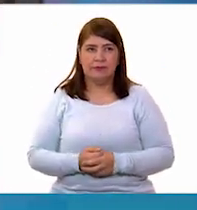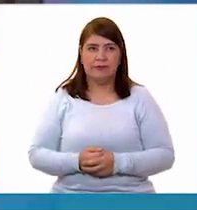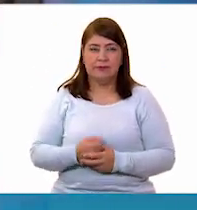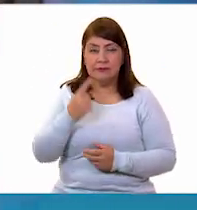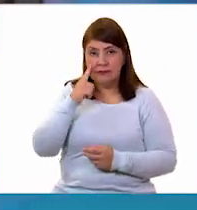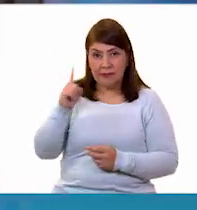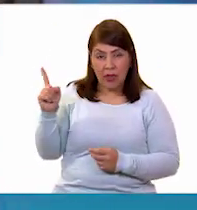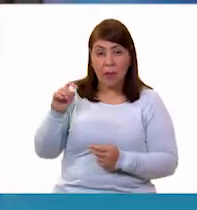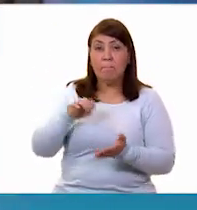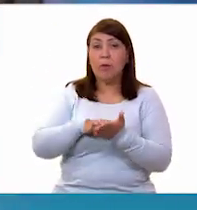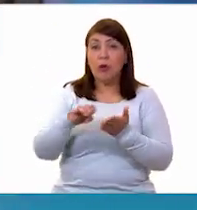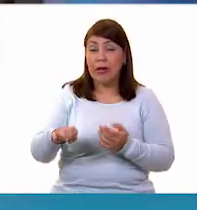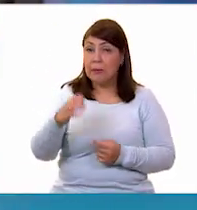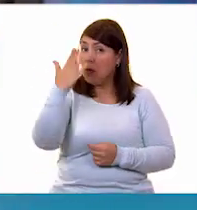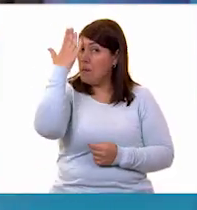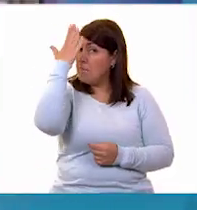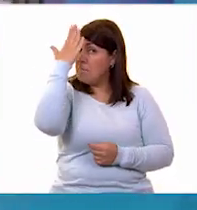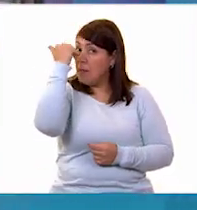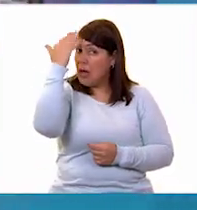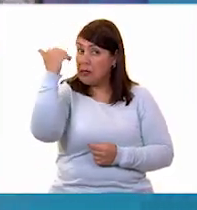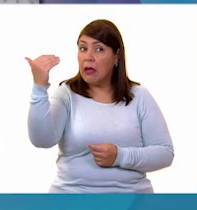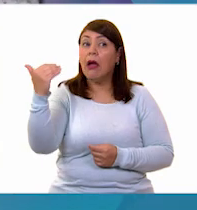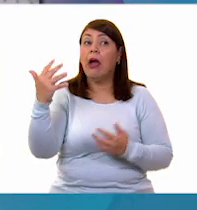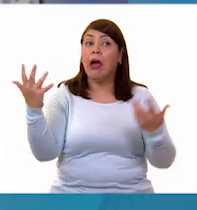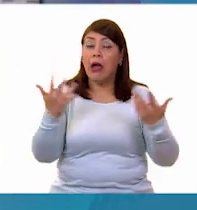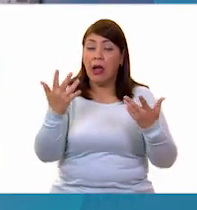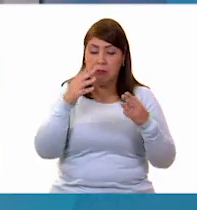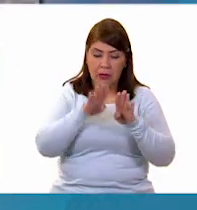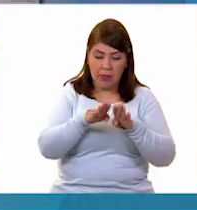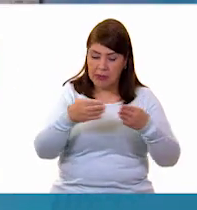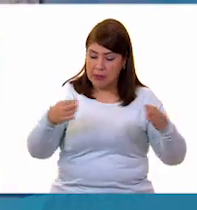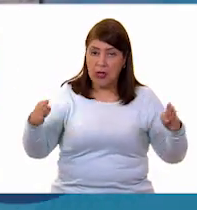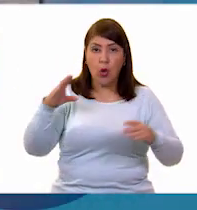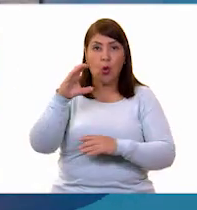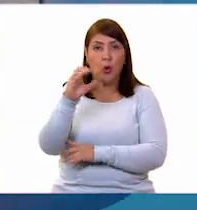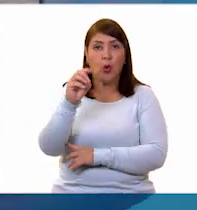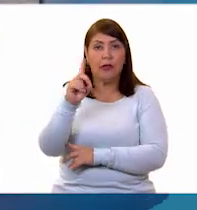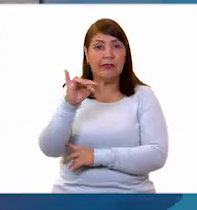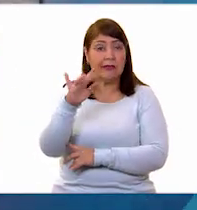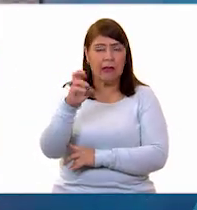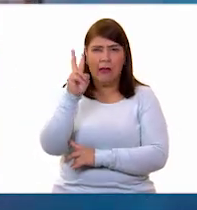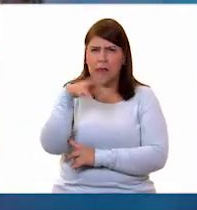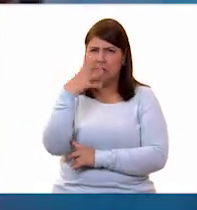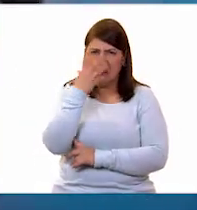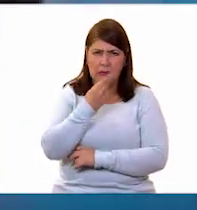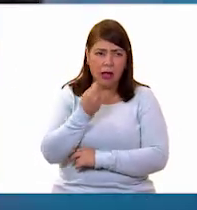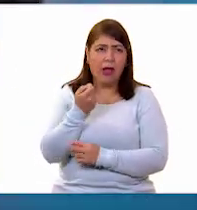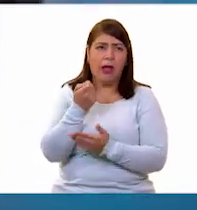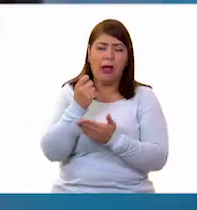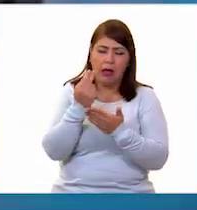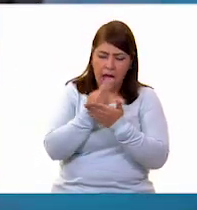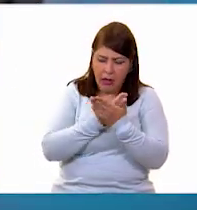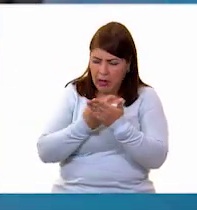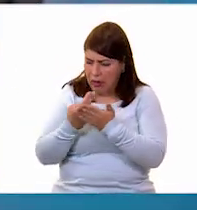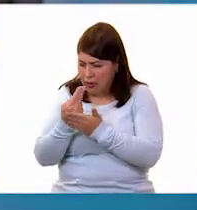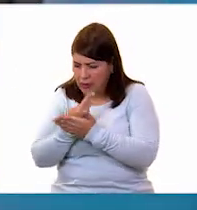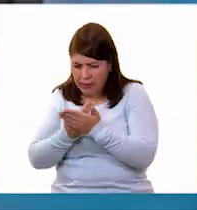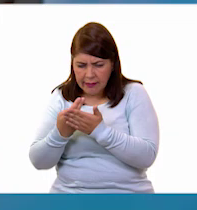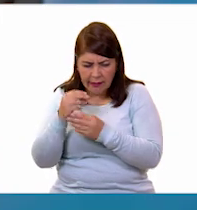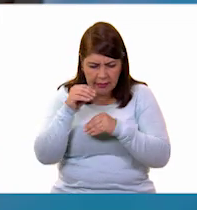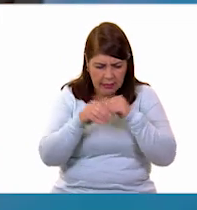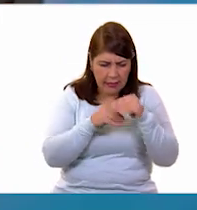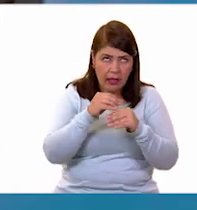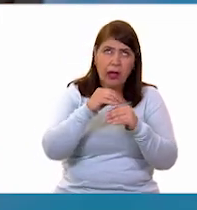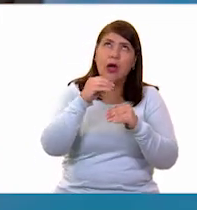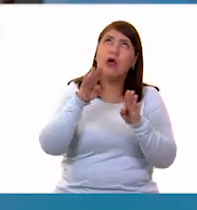Incluso los mayas hacían eso. En sus hermosísimos códices están recreados